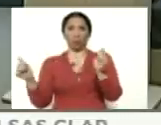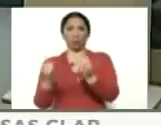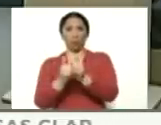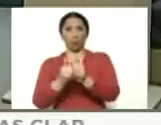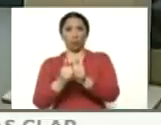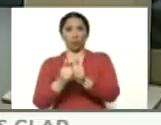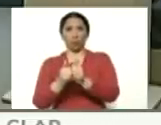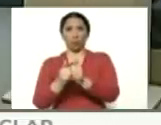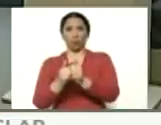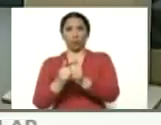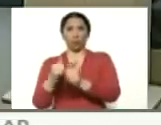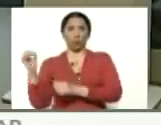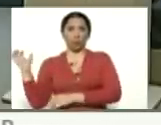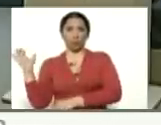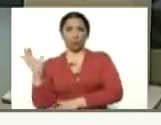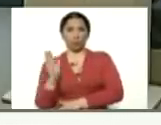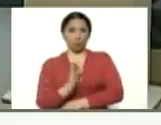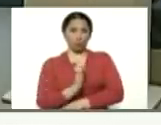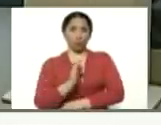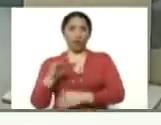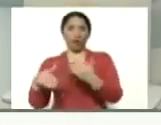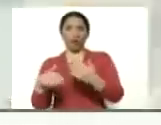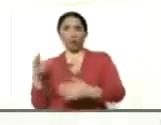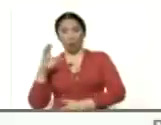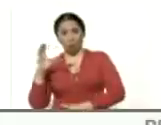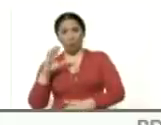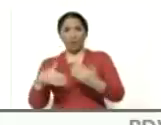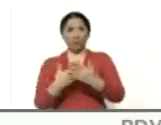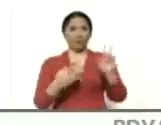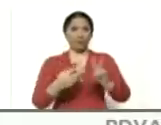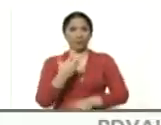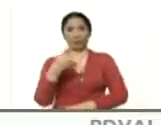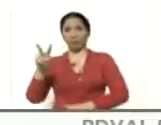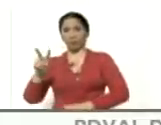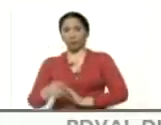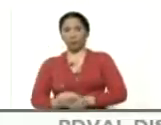desde Colombia. 32 personas